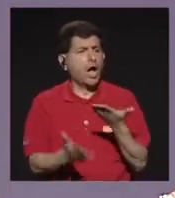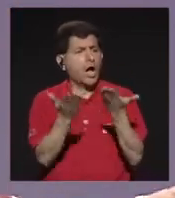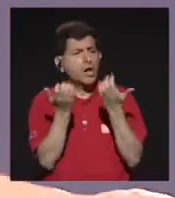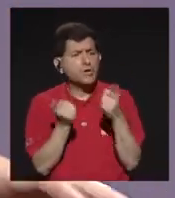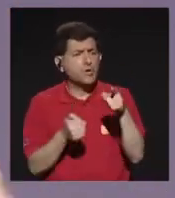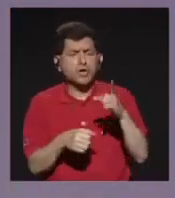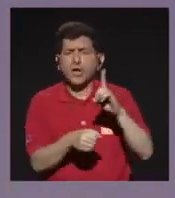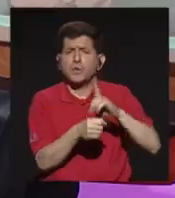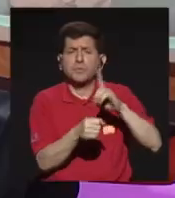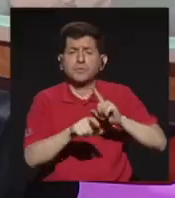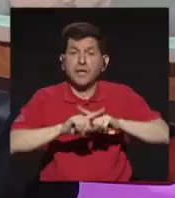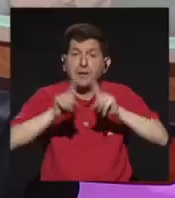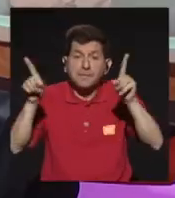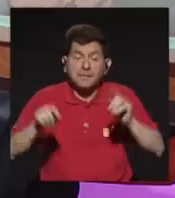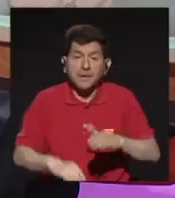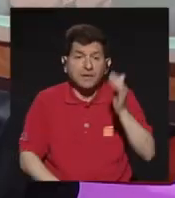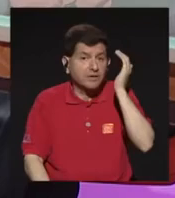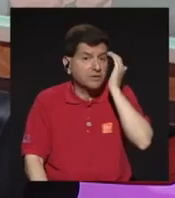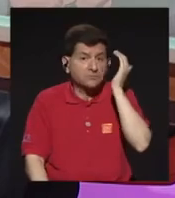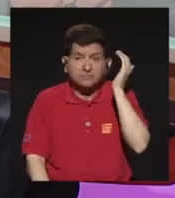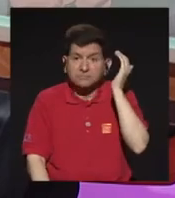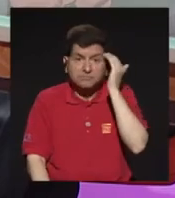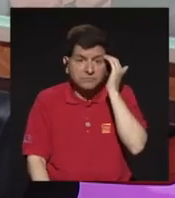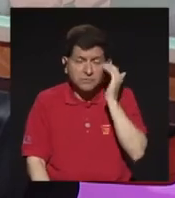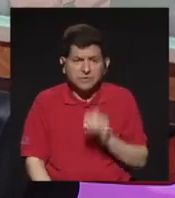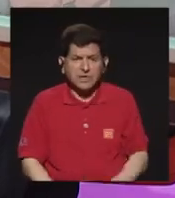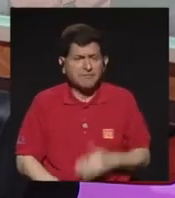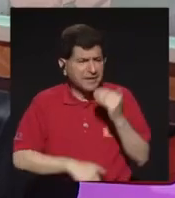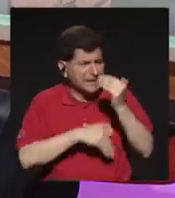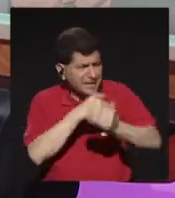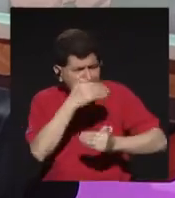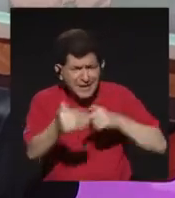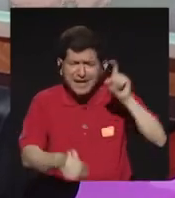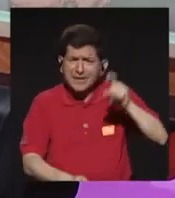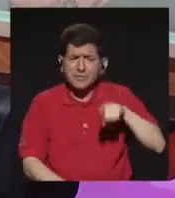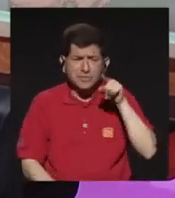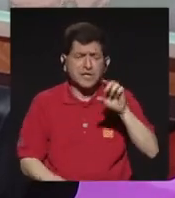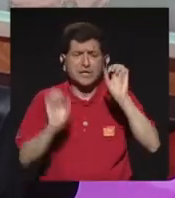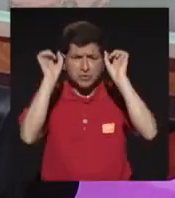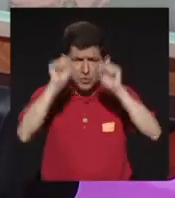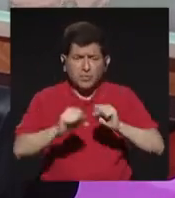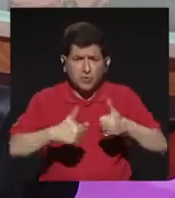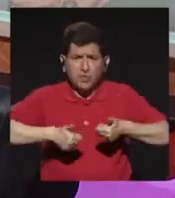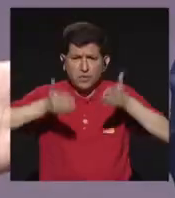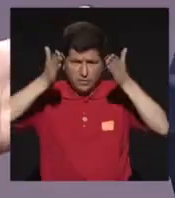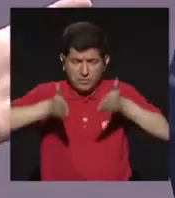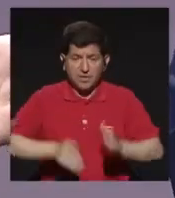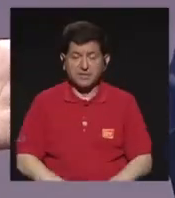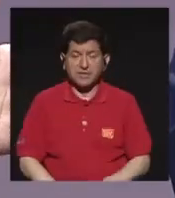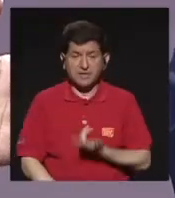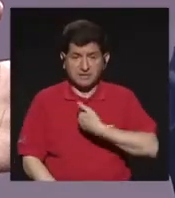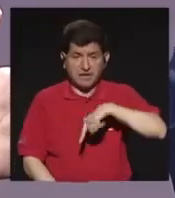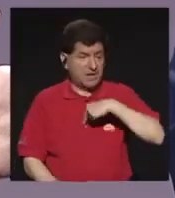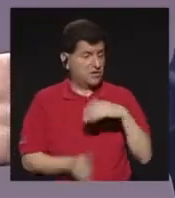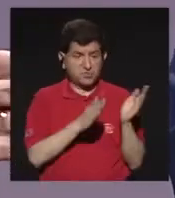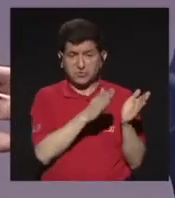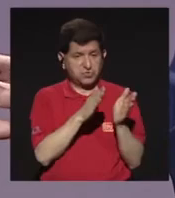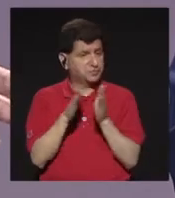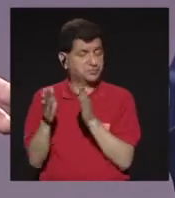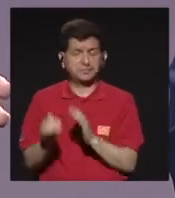a ser diputada, pero no conozco el túnel por el que debo pasar para llegar a una candidatura y no nos preparamos para